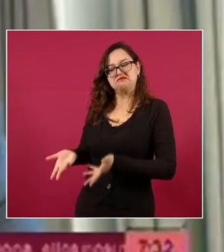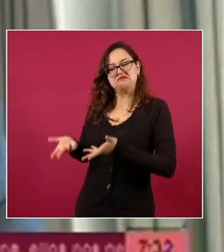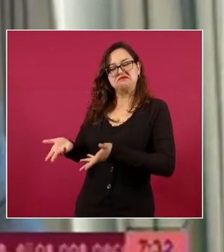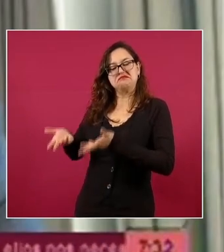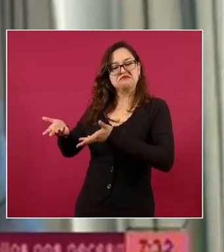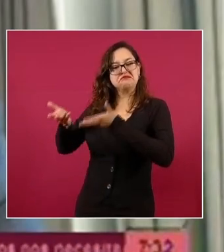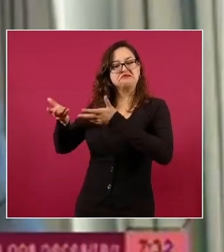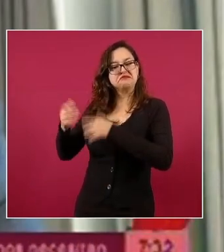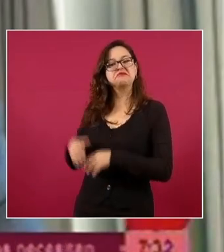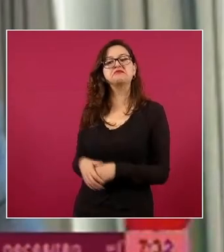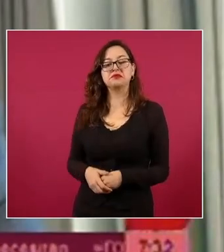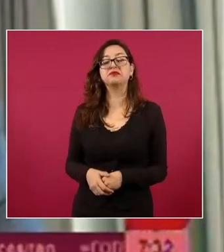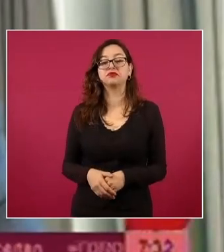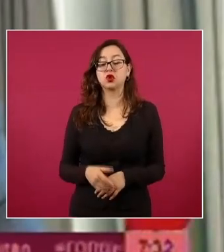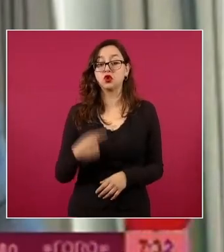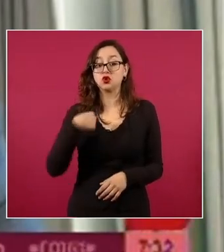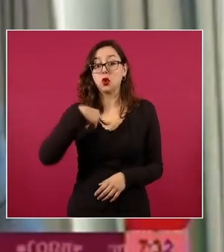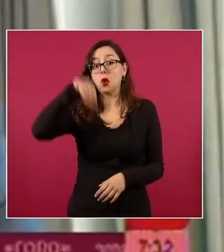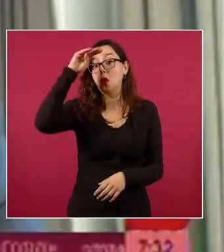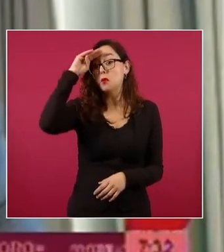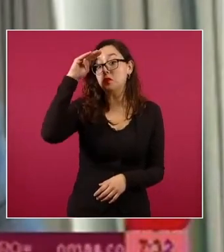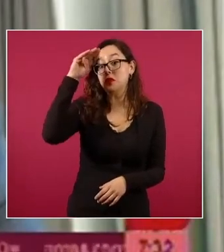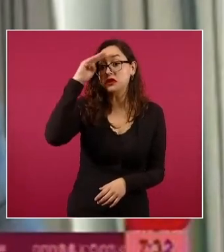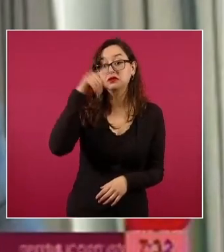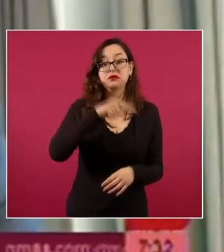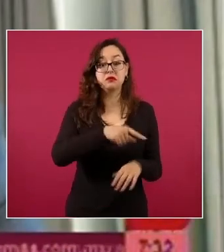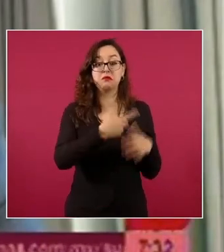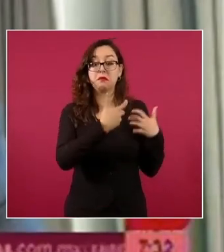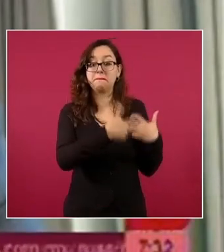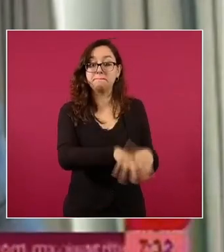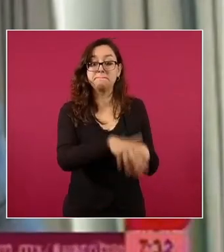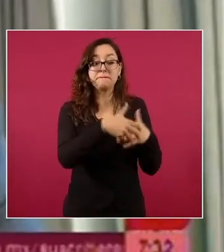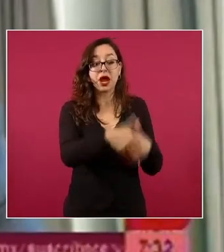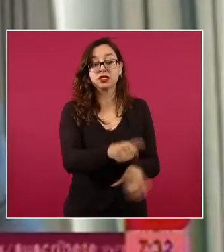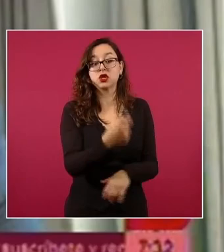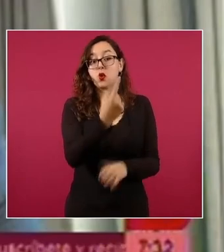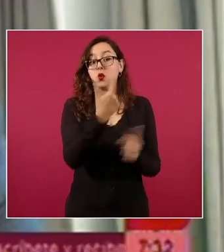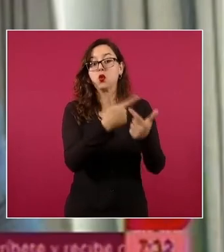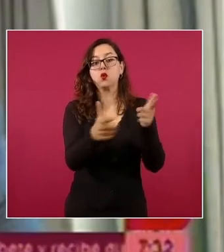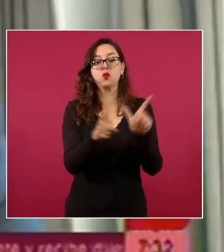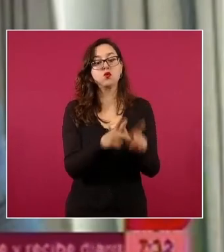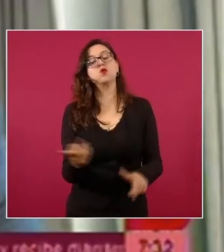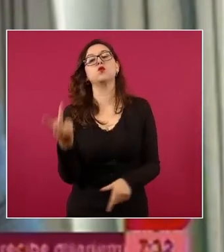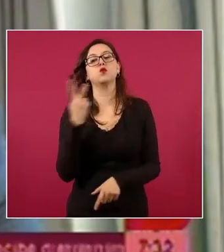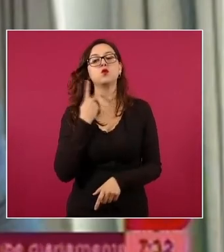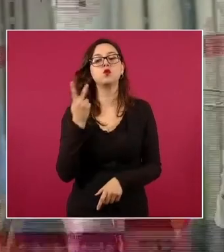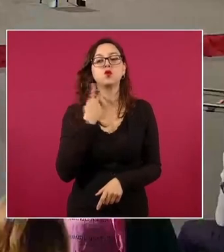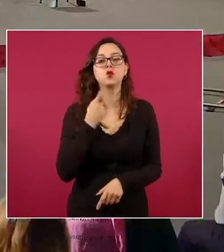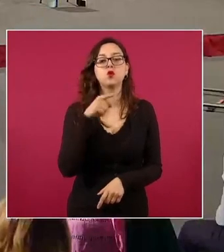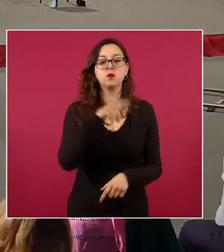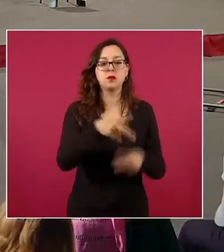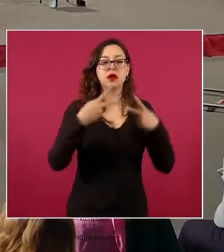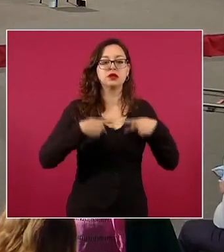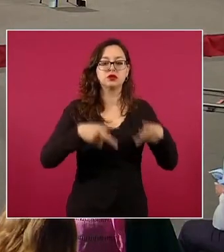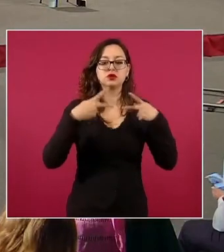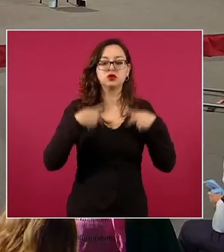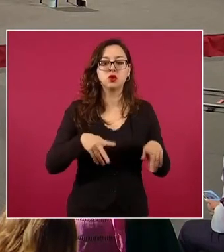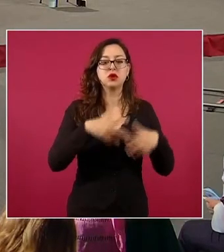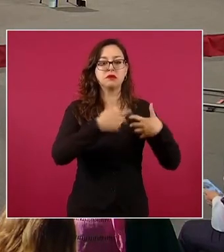que ven en esta marcha. Como decía Salvador, no es una marcha de un partido ni de organizaciones. Fue una marcha ciudadana.